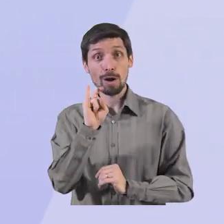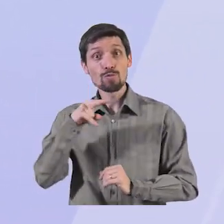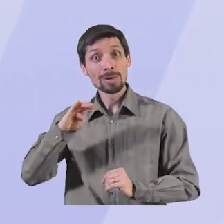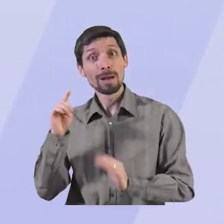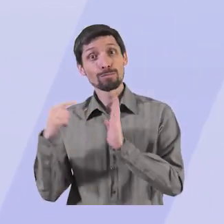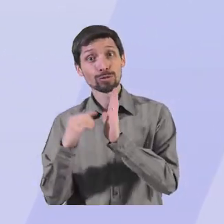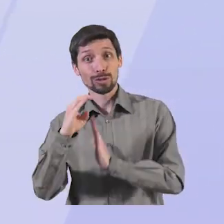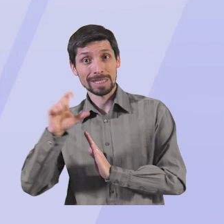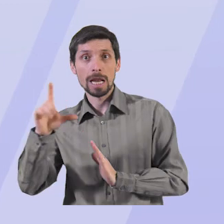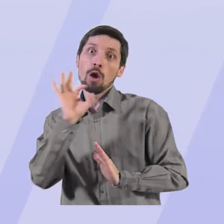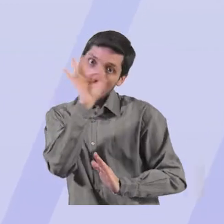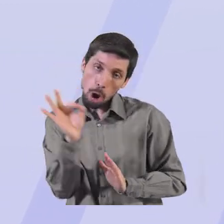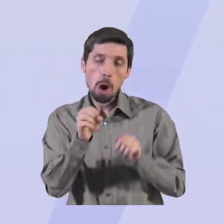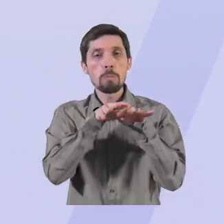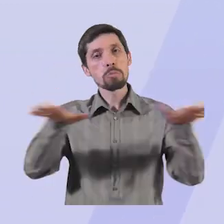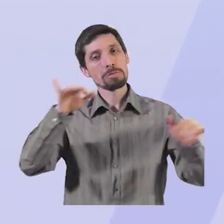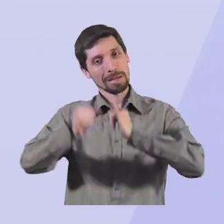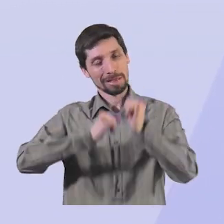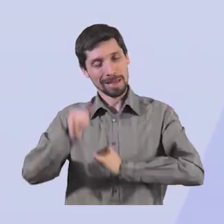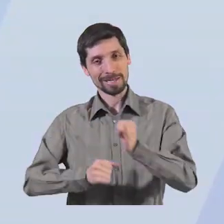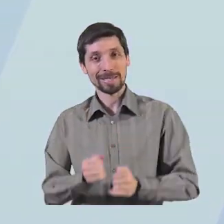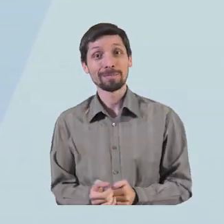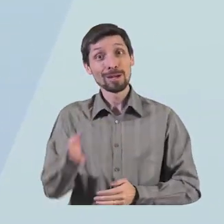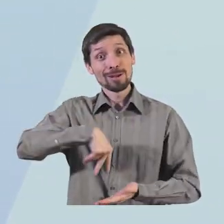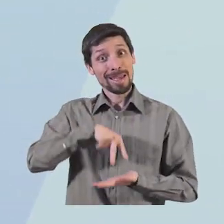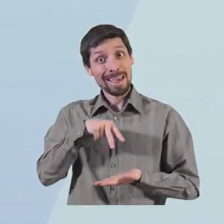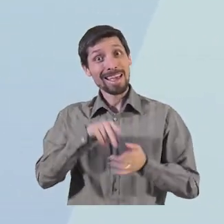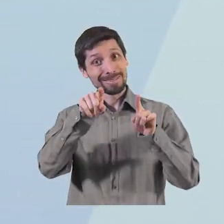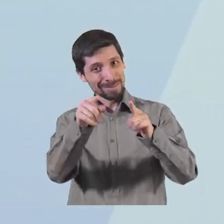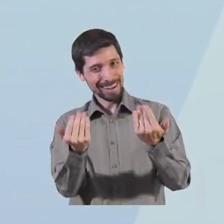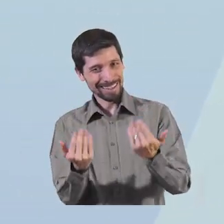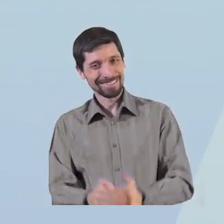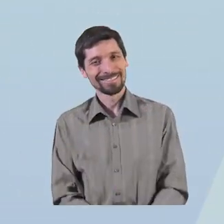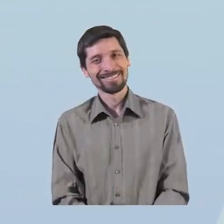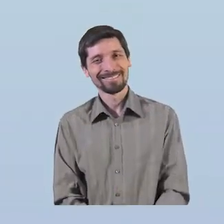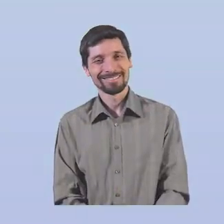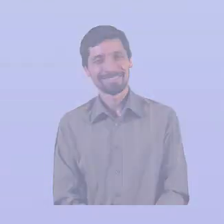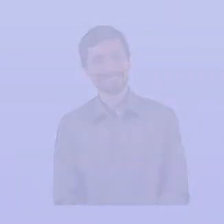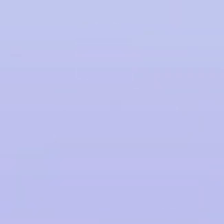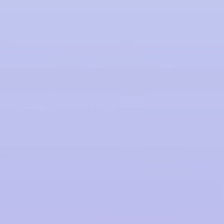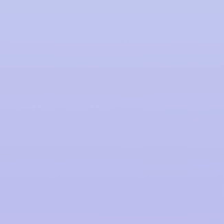biblioteca@unap.cl y a través de las redes sociales. ¡Te esperamos!